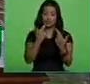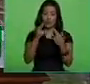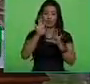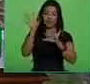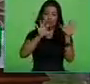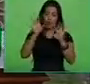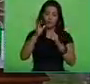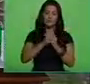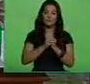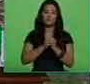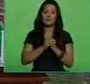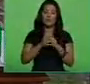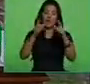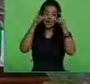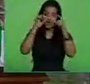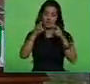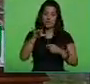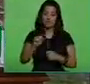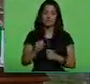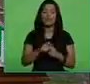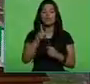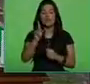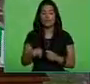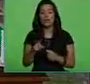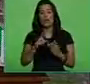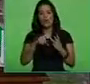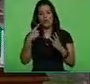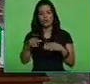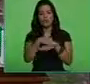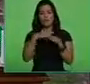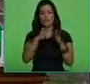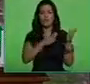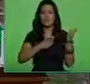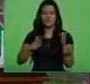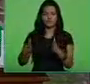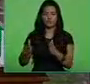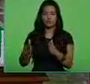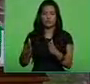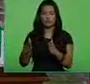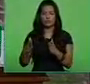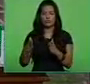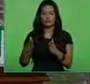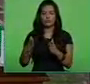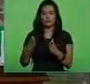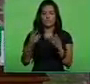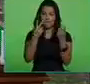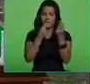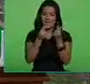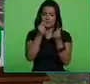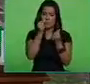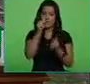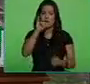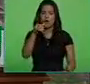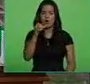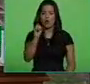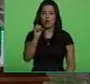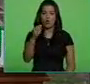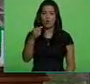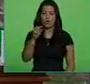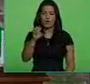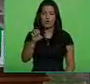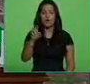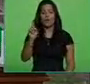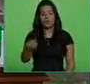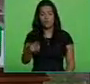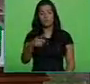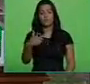Elías Jaguamilano, el ministro del Poder Popular para la Planificación y Finanzas, Jorge Jordán, y el ministro del Poder